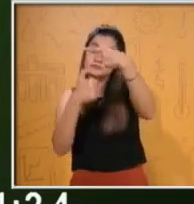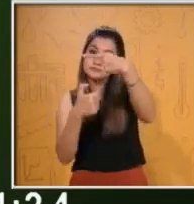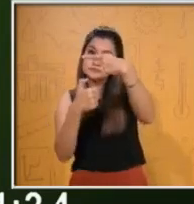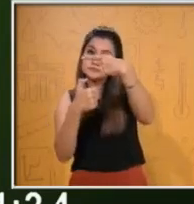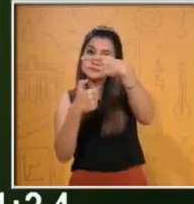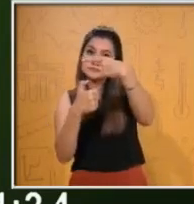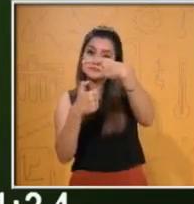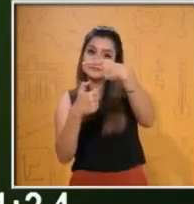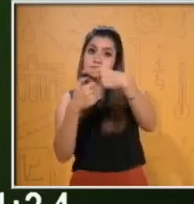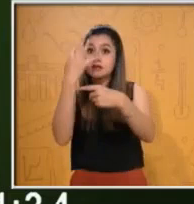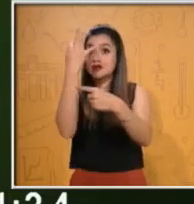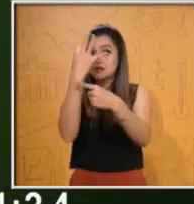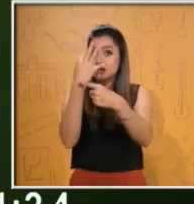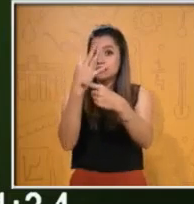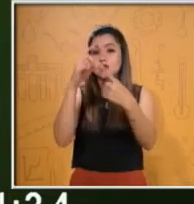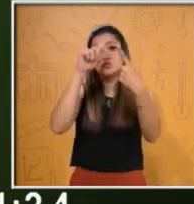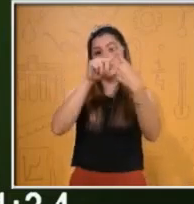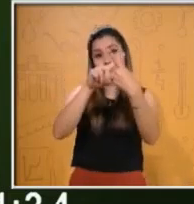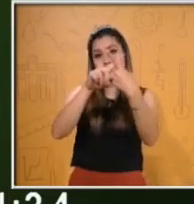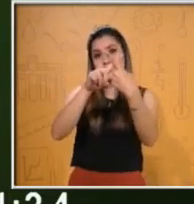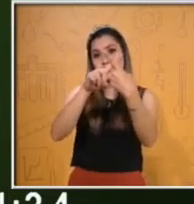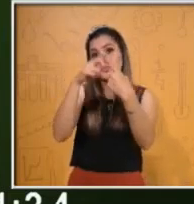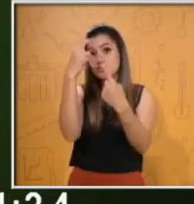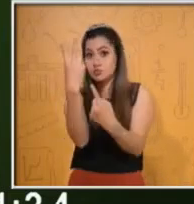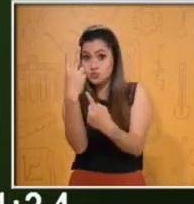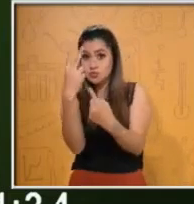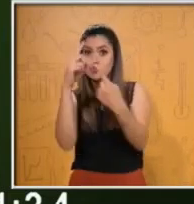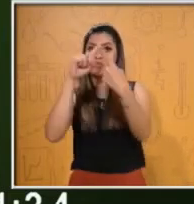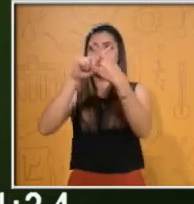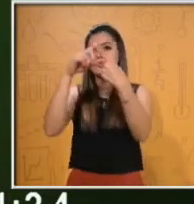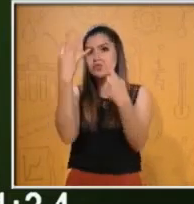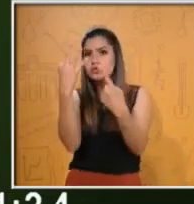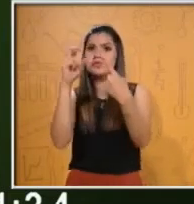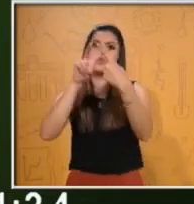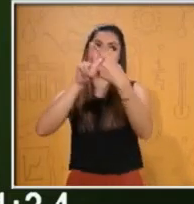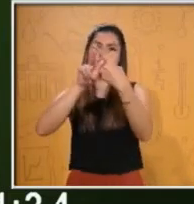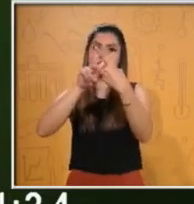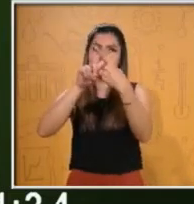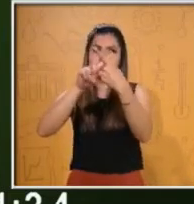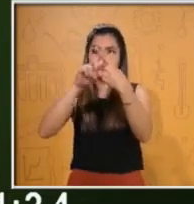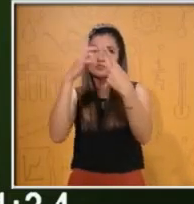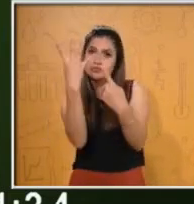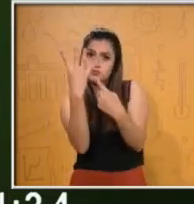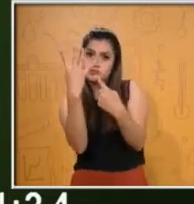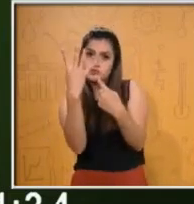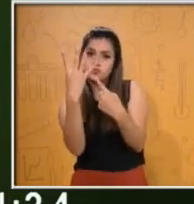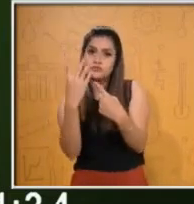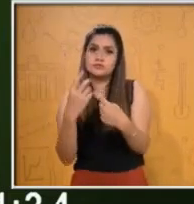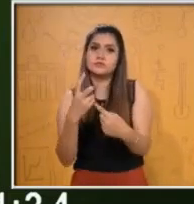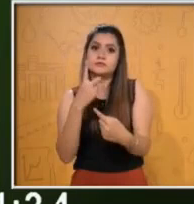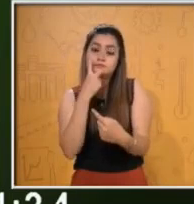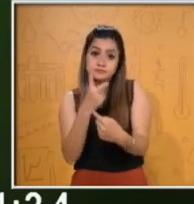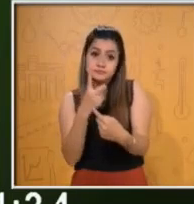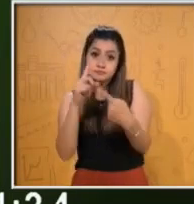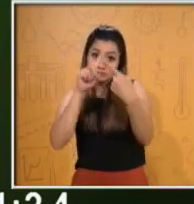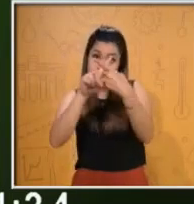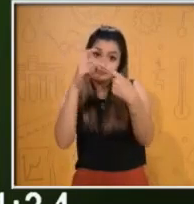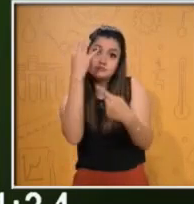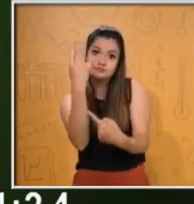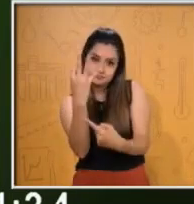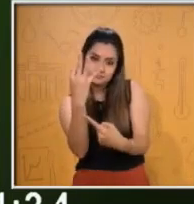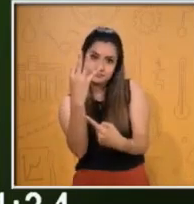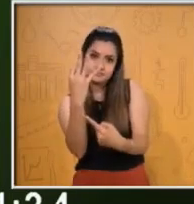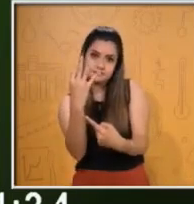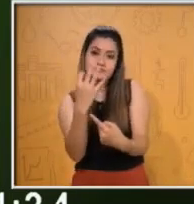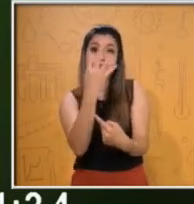9/6, porque el 3 lo multiplicamos por 2, por 3 o por 4. Pues me está pidiendo el triple, pues por 3.